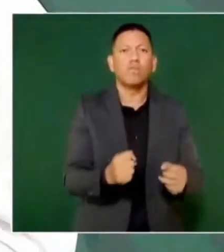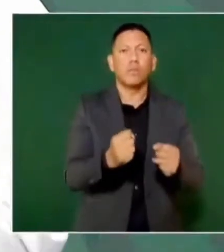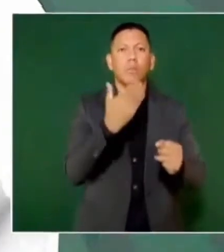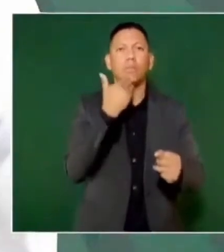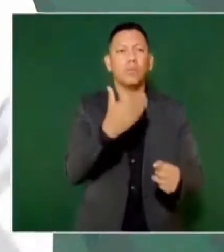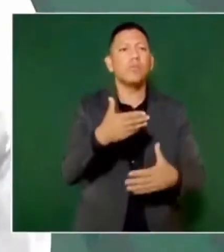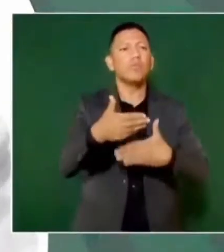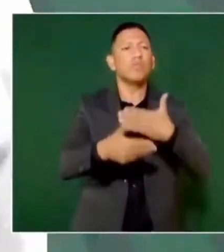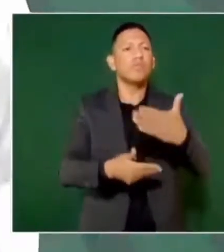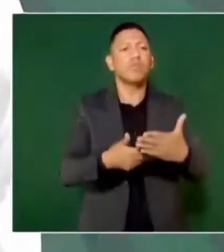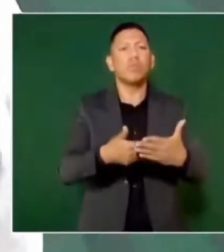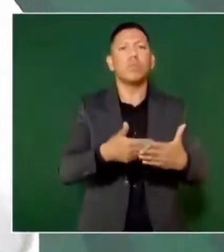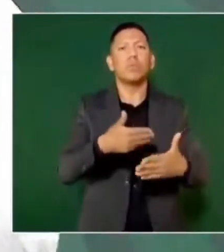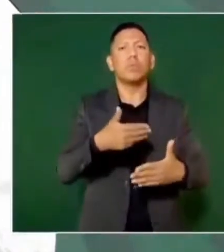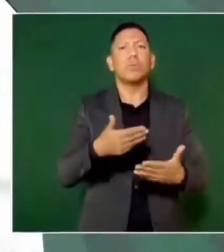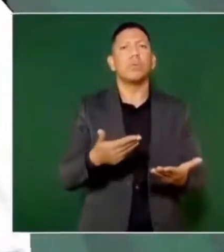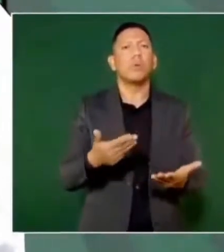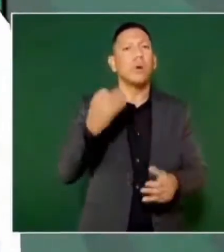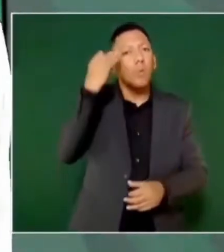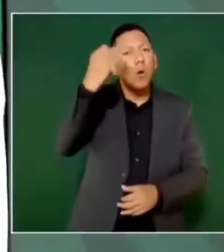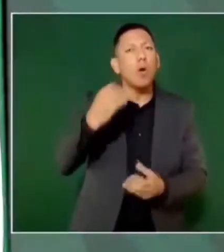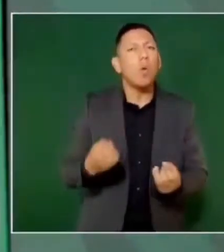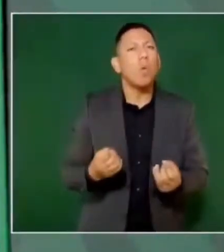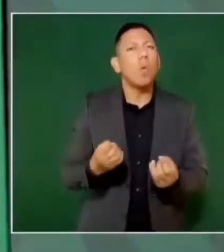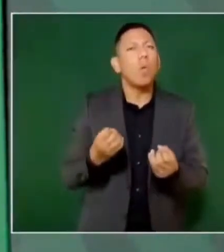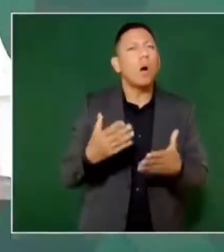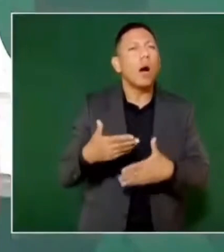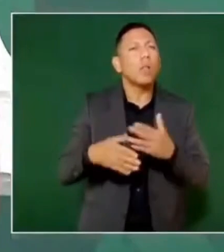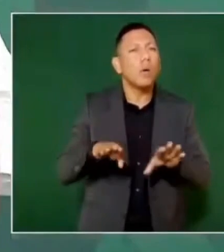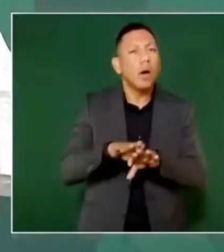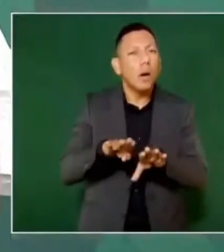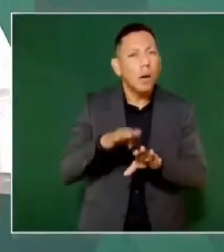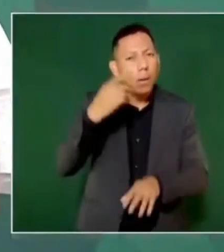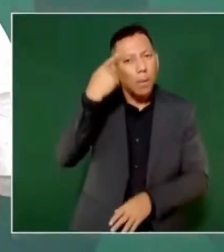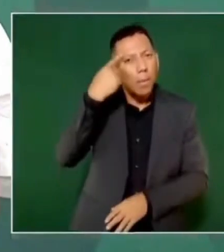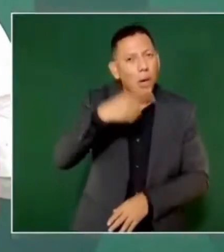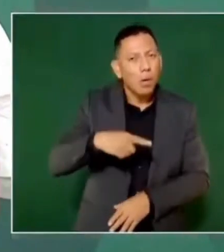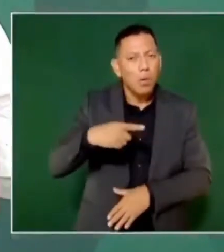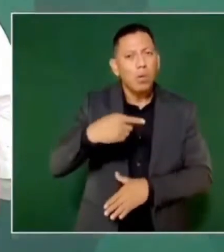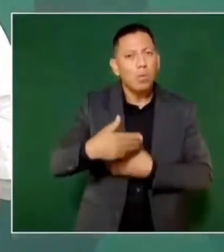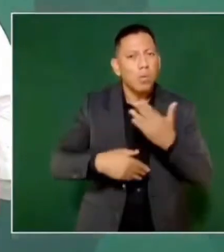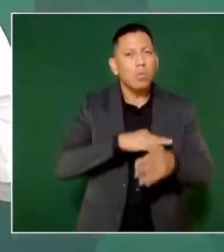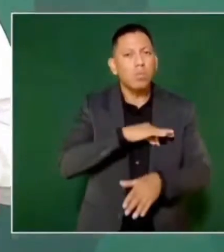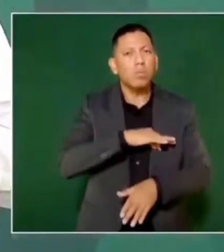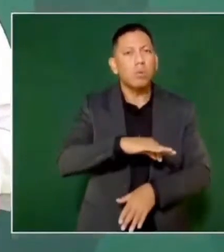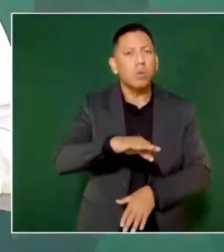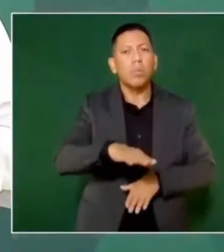¿Y cuánto tiempo nos llevó empujarlo para que empezara a caminar?